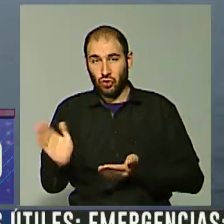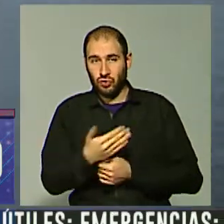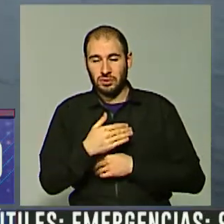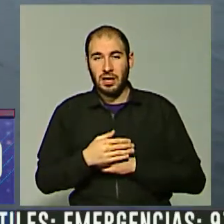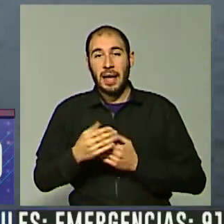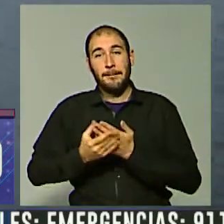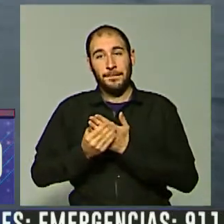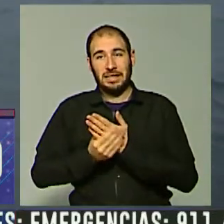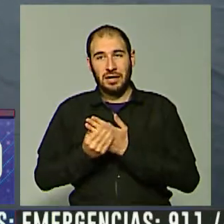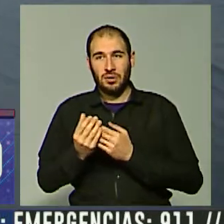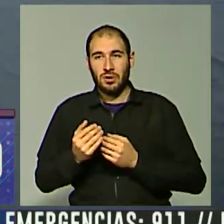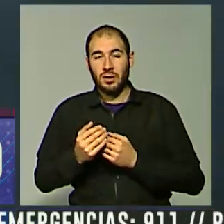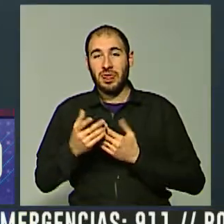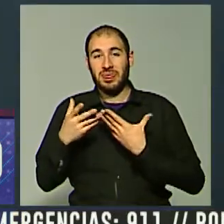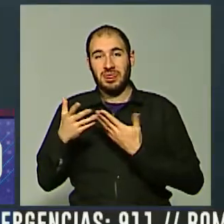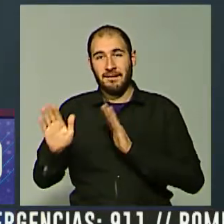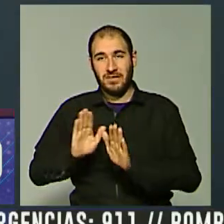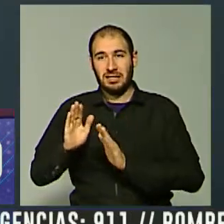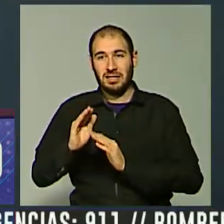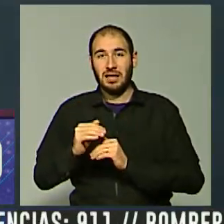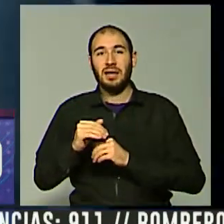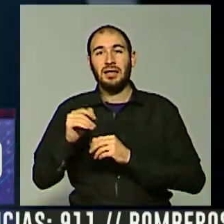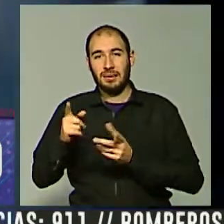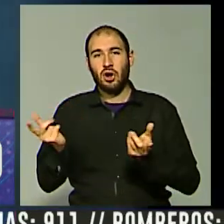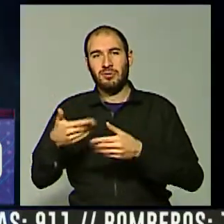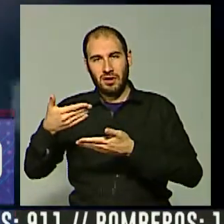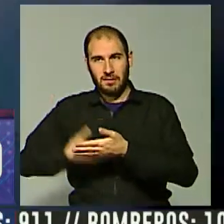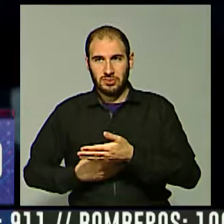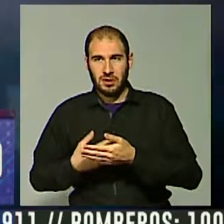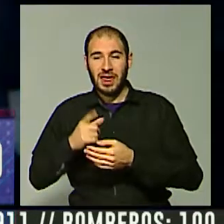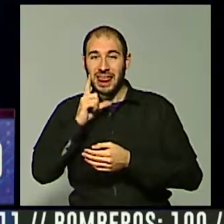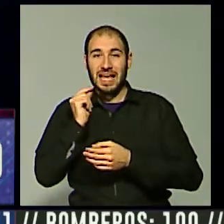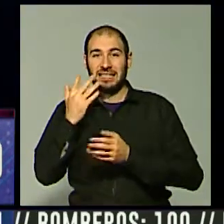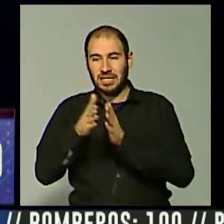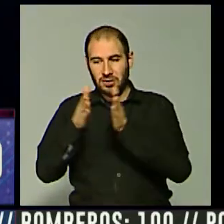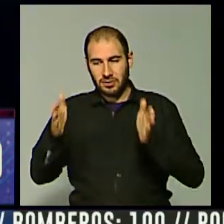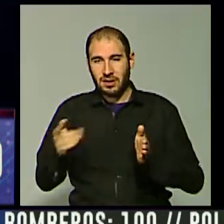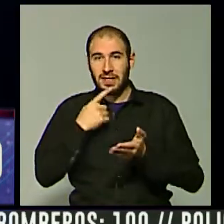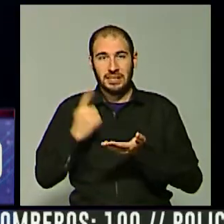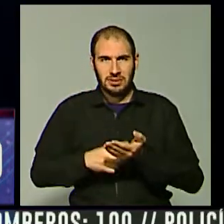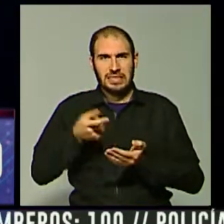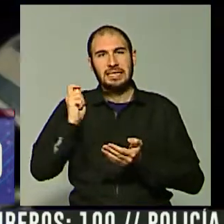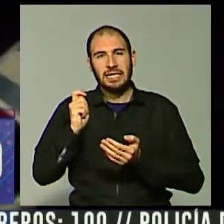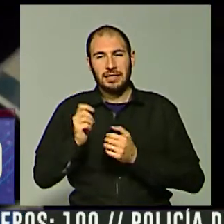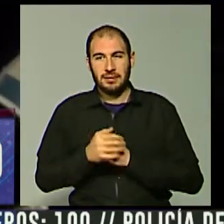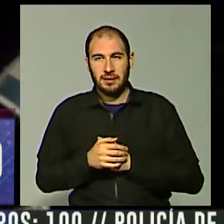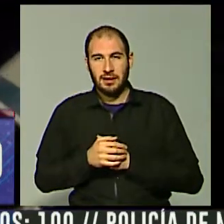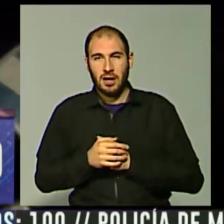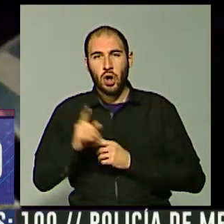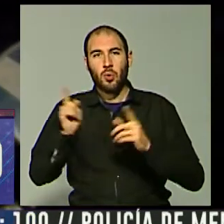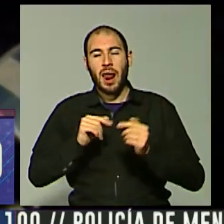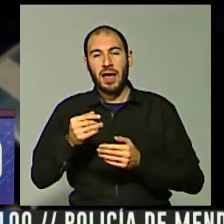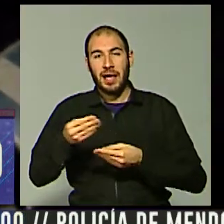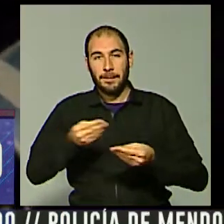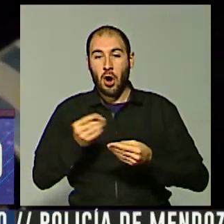el Ministerio de Defensa tiene hasta, y además la Comisión Evaluadora, tiene hasta 5 días para determinar cuál será la empresa